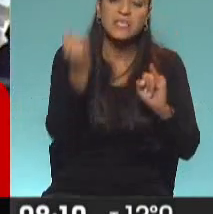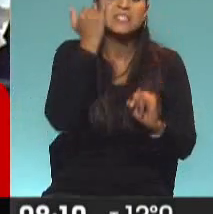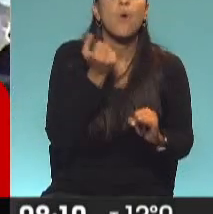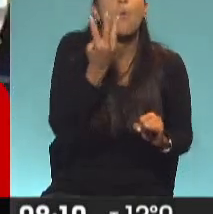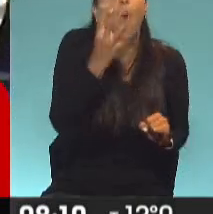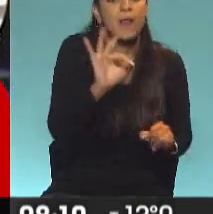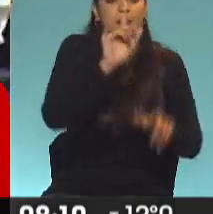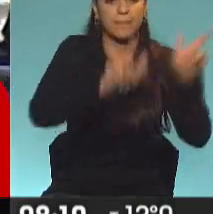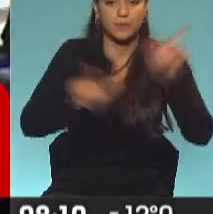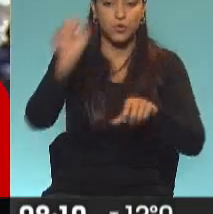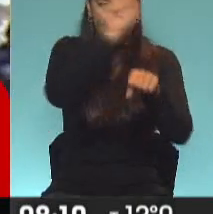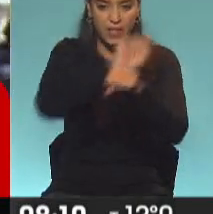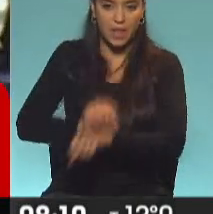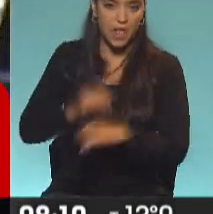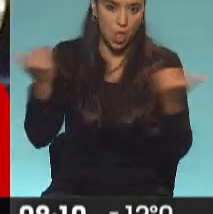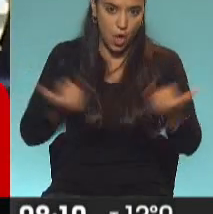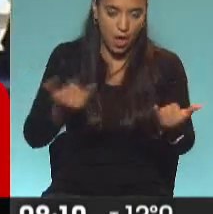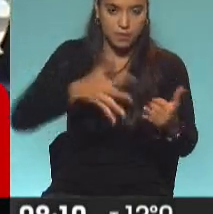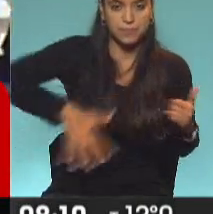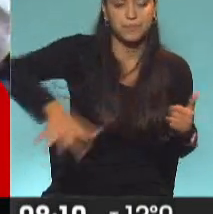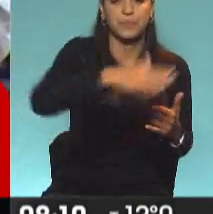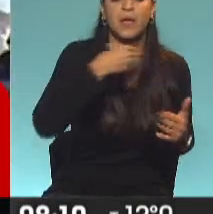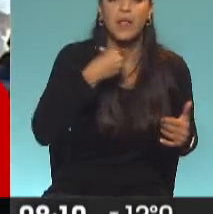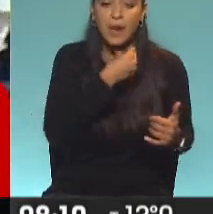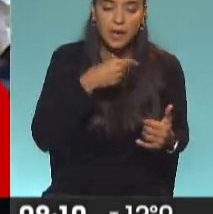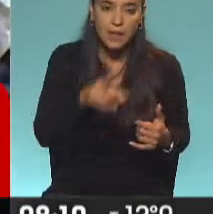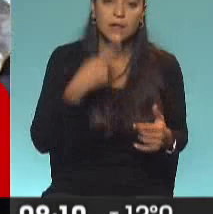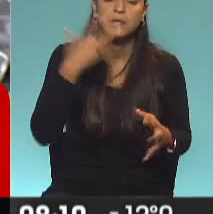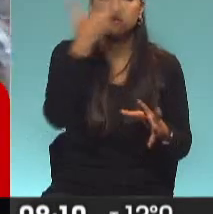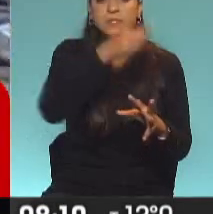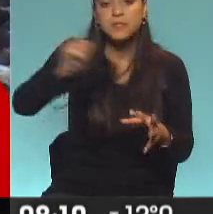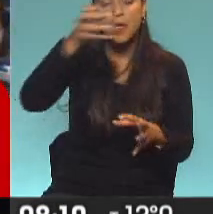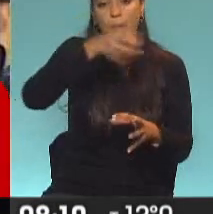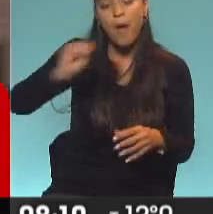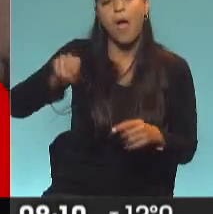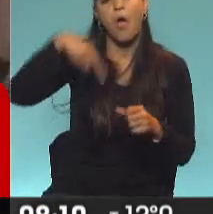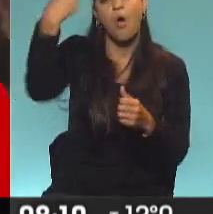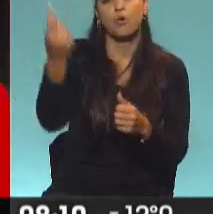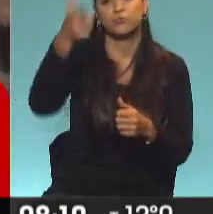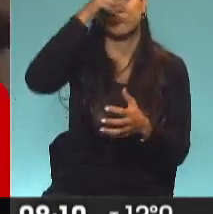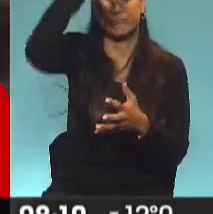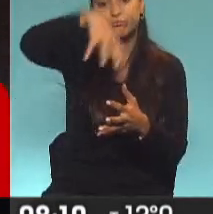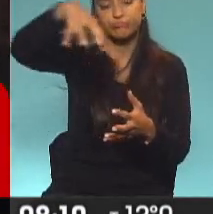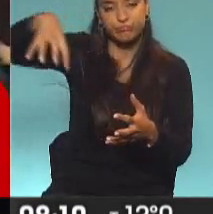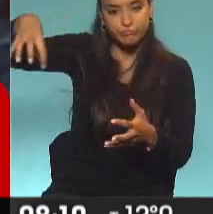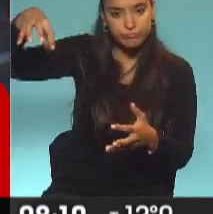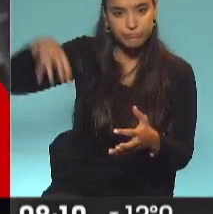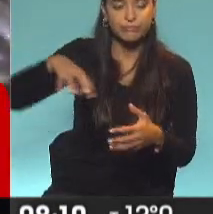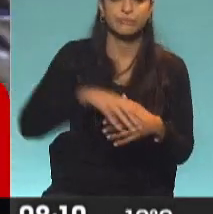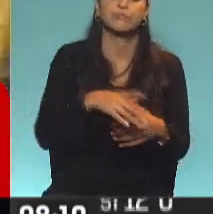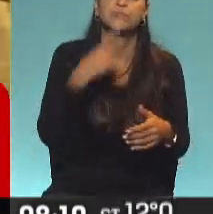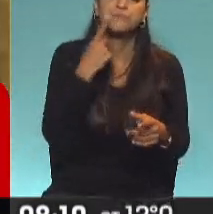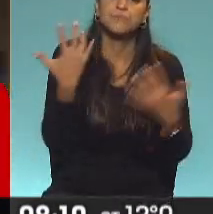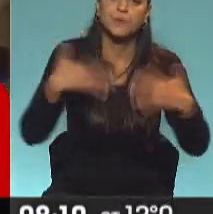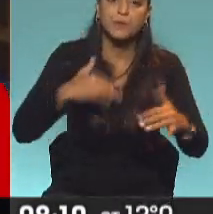40 los detenidos allí en Guernica, están siendo trasladados a diferentes entidades policiales. Lo concreto que hay un